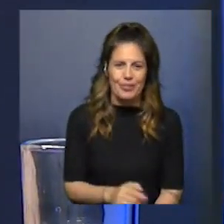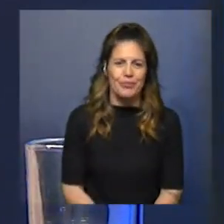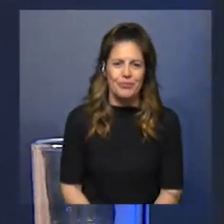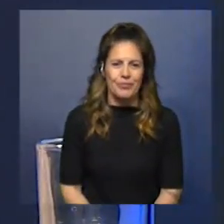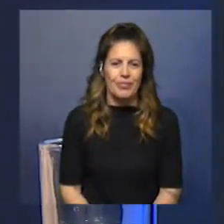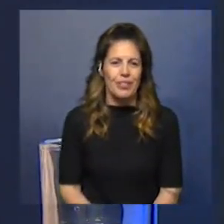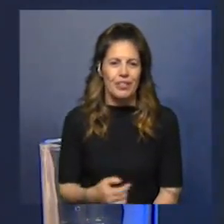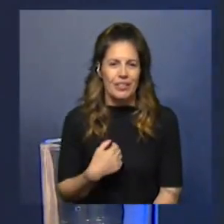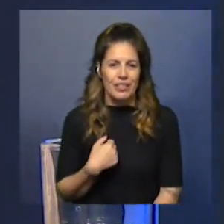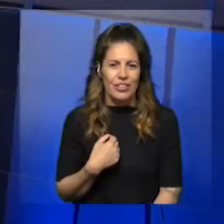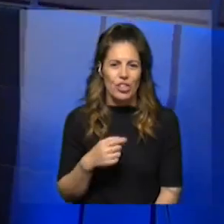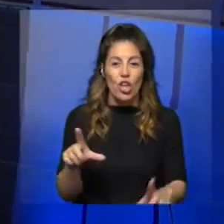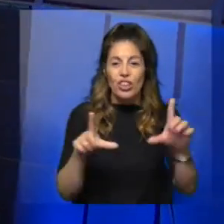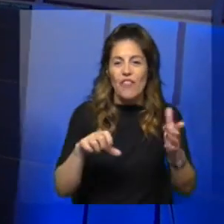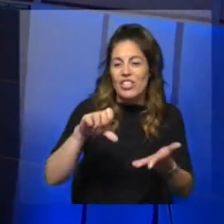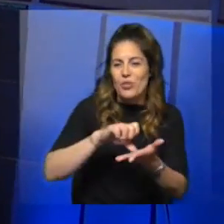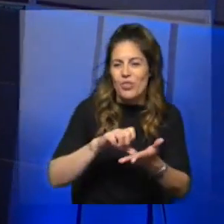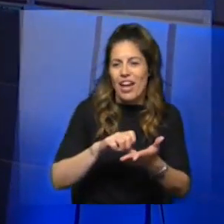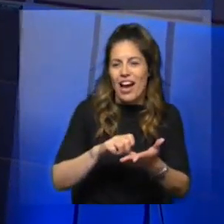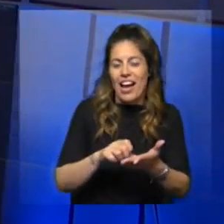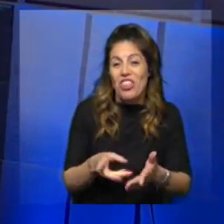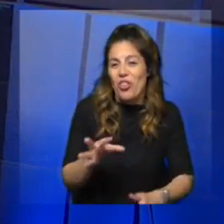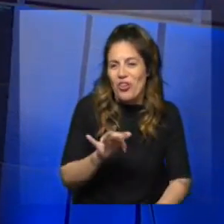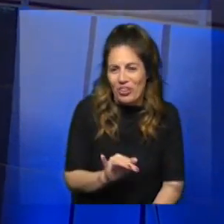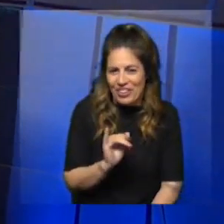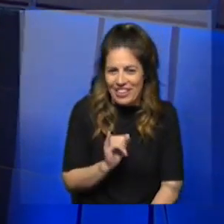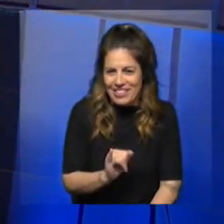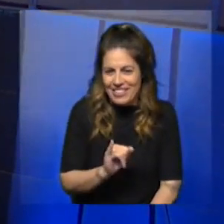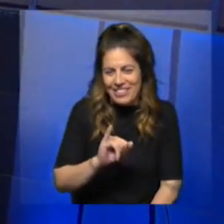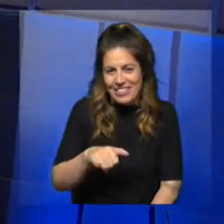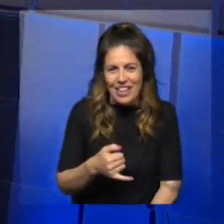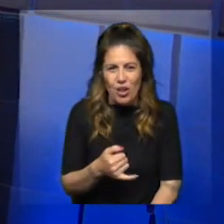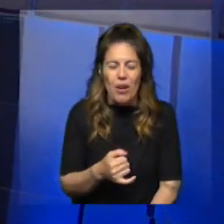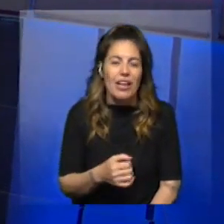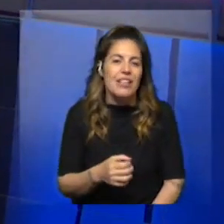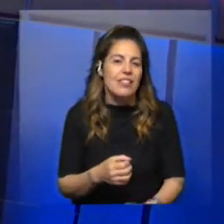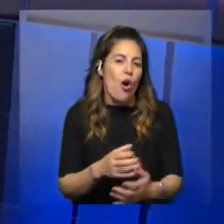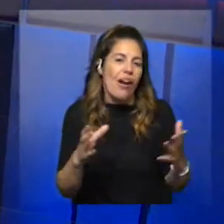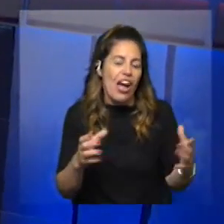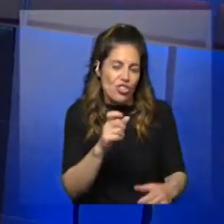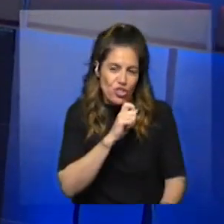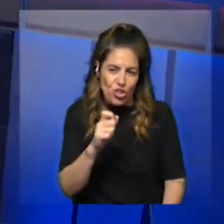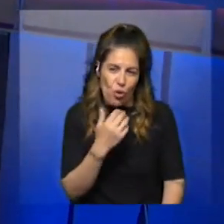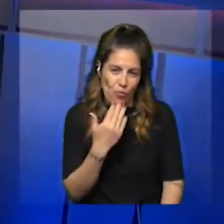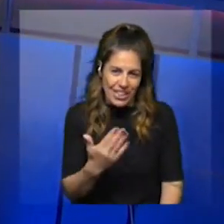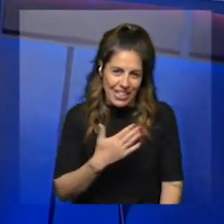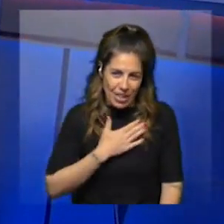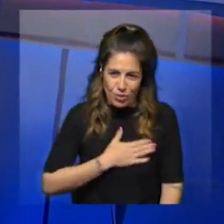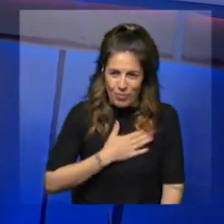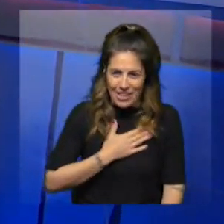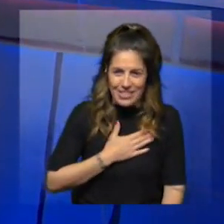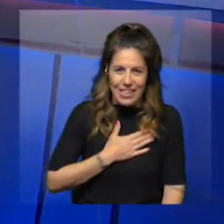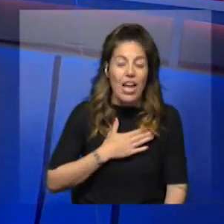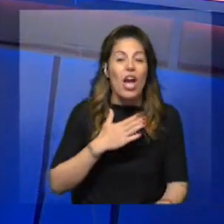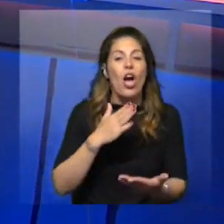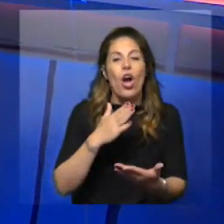yo, cuando decía, como que convivo ya, todos los días. Divino. Que sea un gran show. Gracias, gracias, un placer. Bueno, nada, las últimas